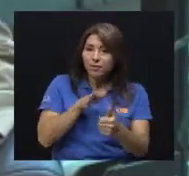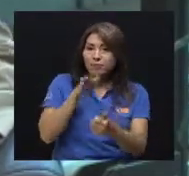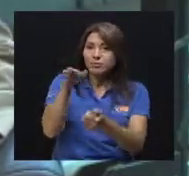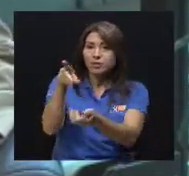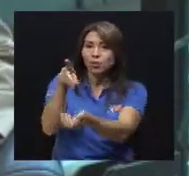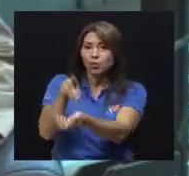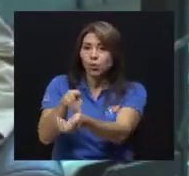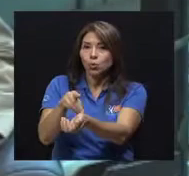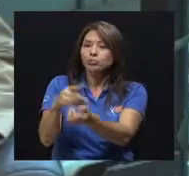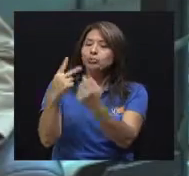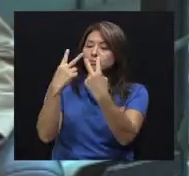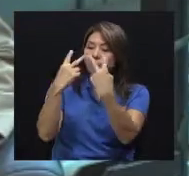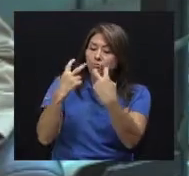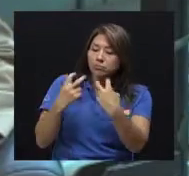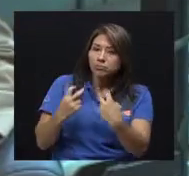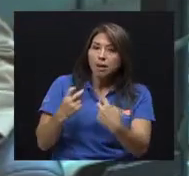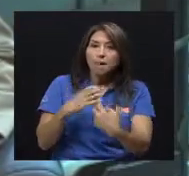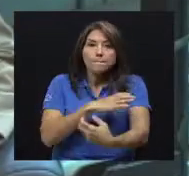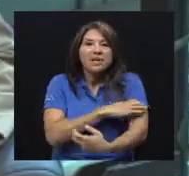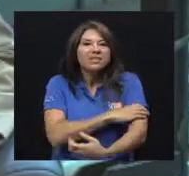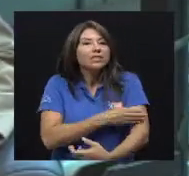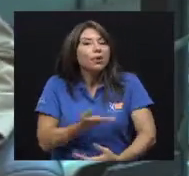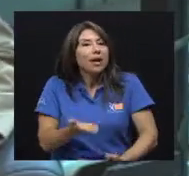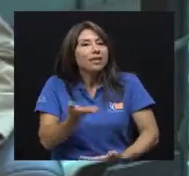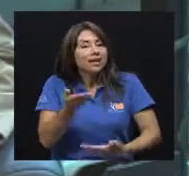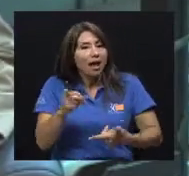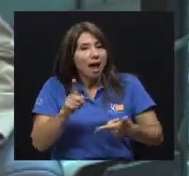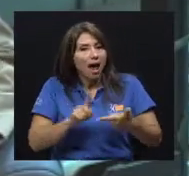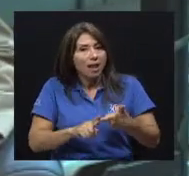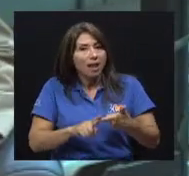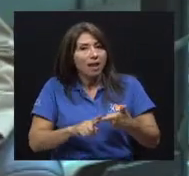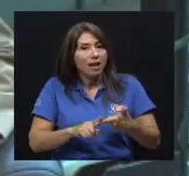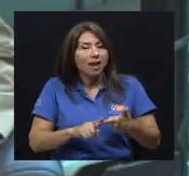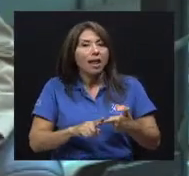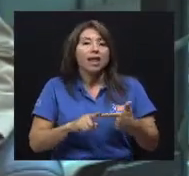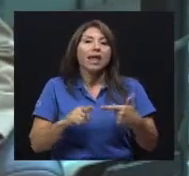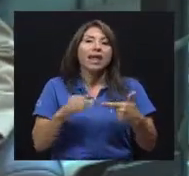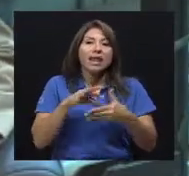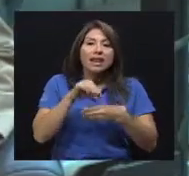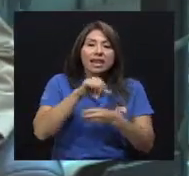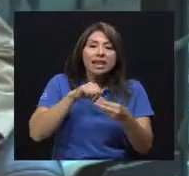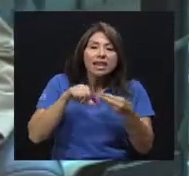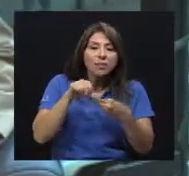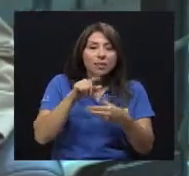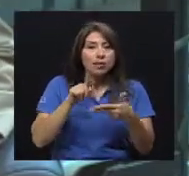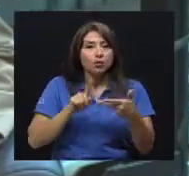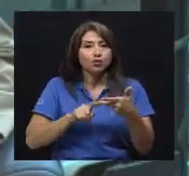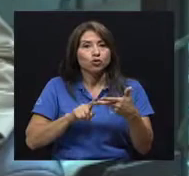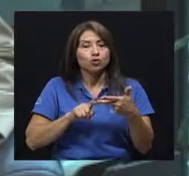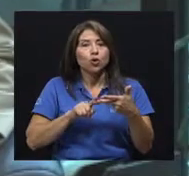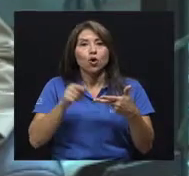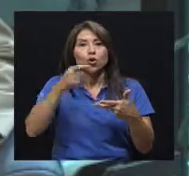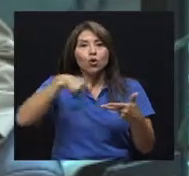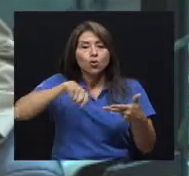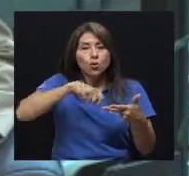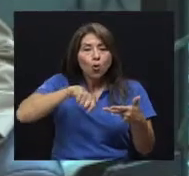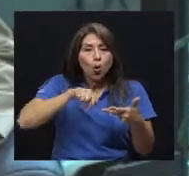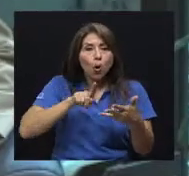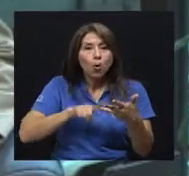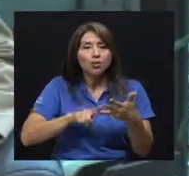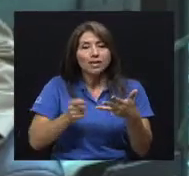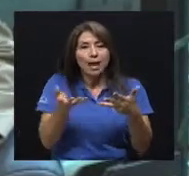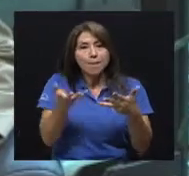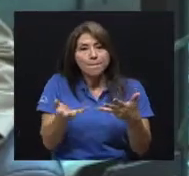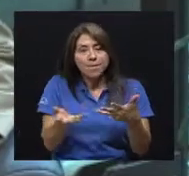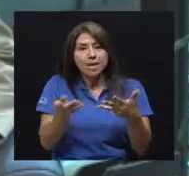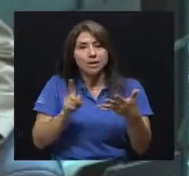hacerse un chequeo médico para ver cuál es su presión arterial, para ver cómo están sus niveles de lípidos, de glucosa, para ver el peso que